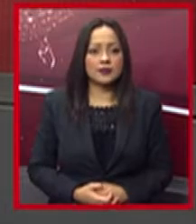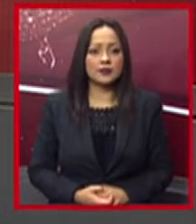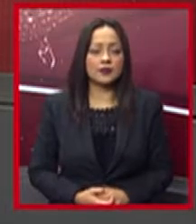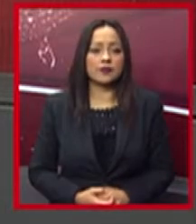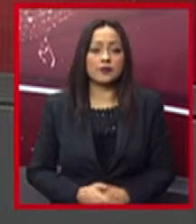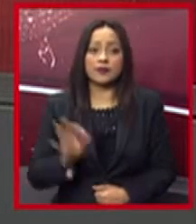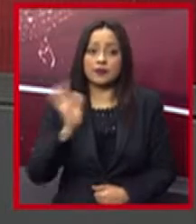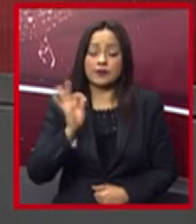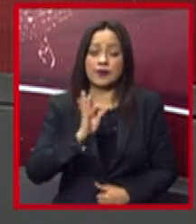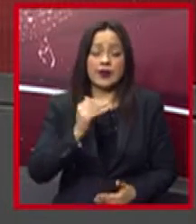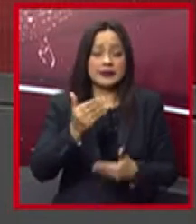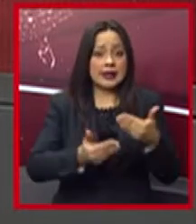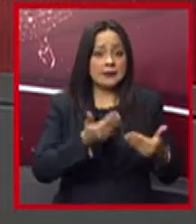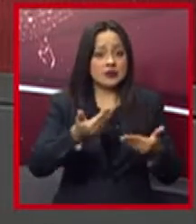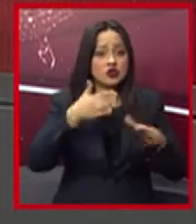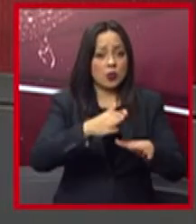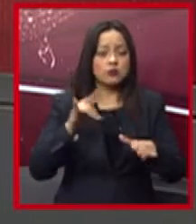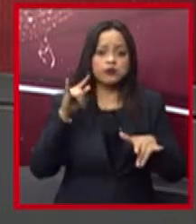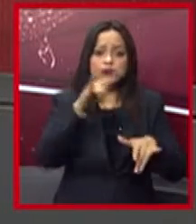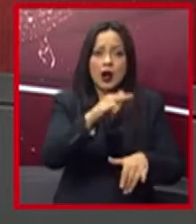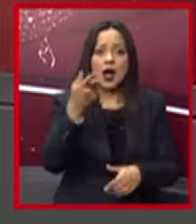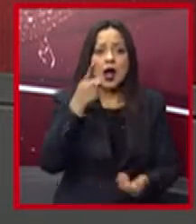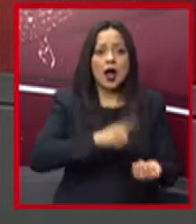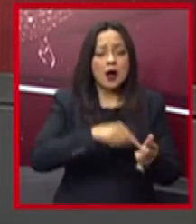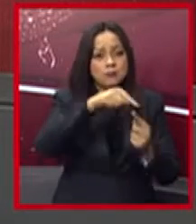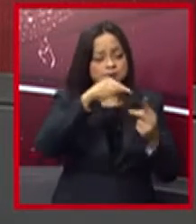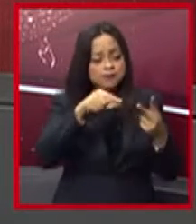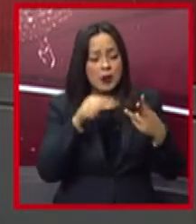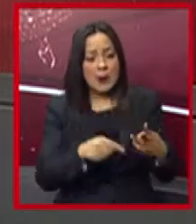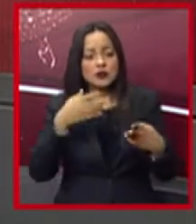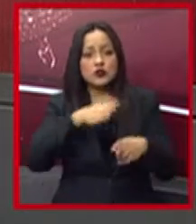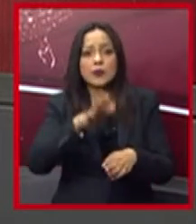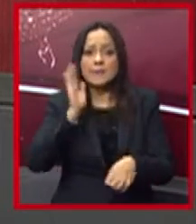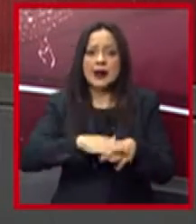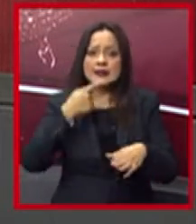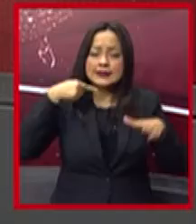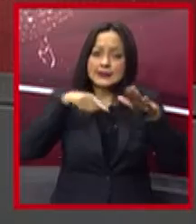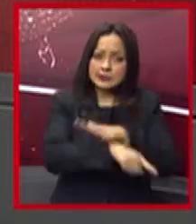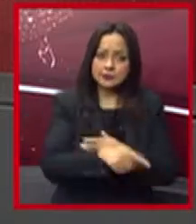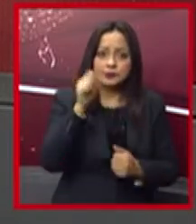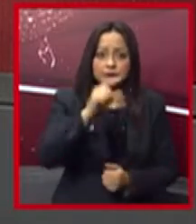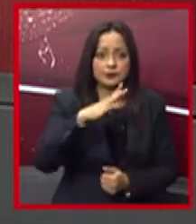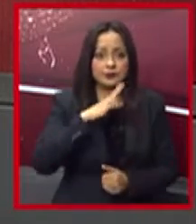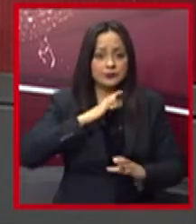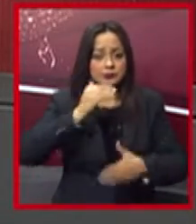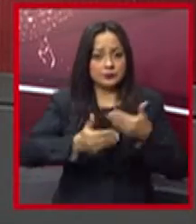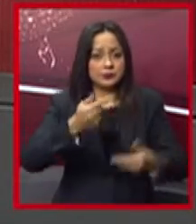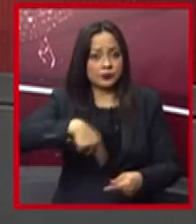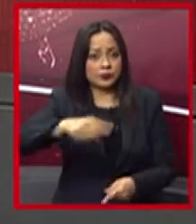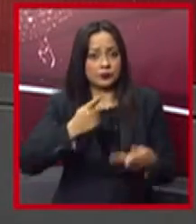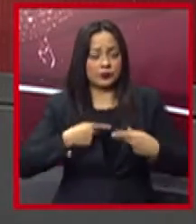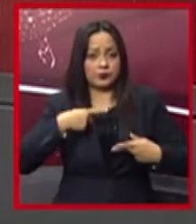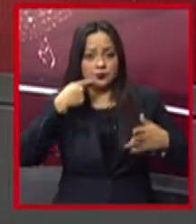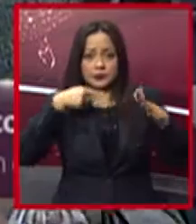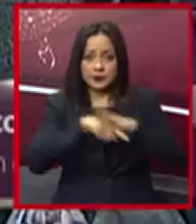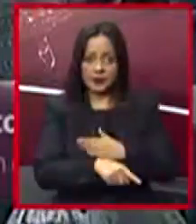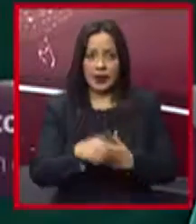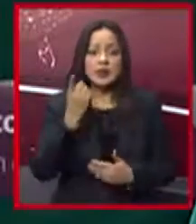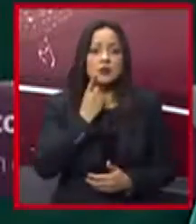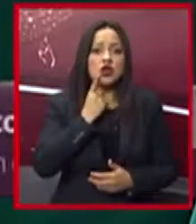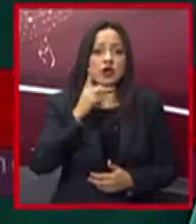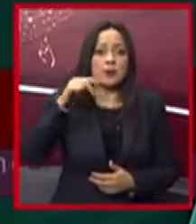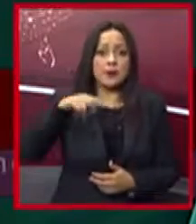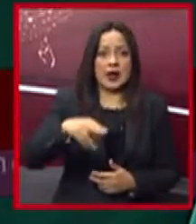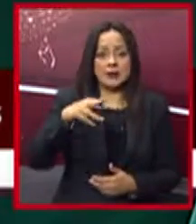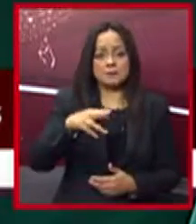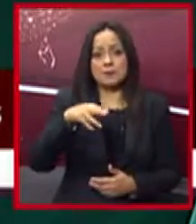Siendo los servicios aeronáuticos uno de los 3 sectores con mayor demanda ante la Profeco por parte de los consumidores, el diputado del PAN, Miguel Ángel